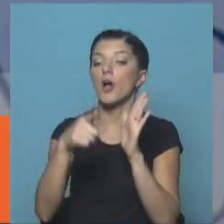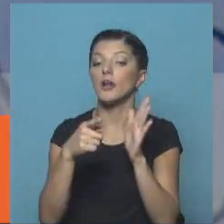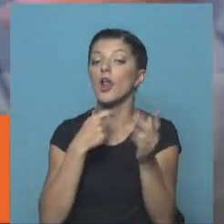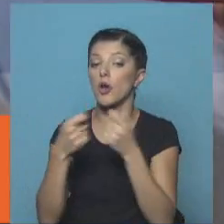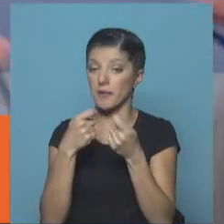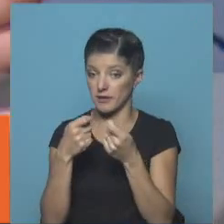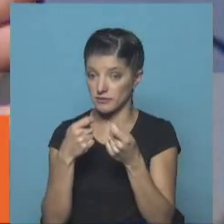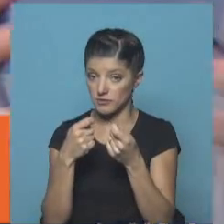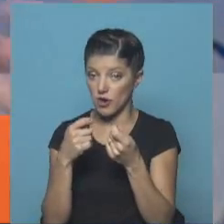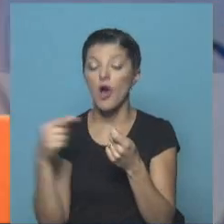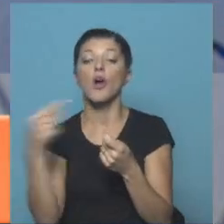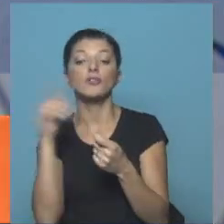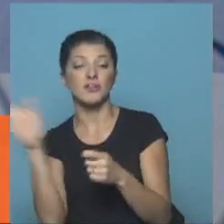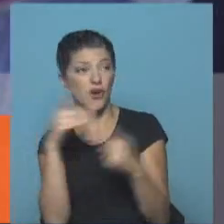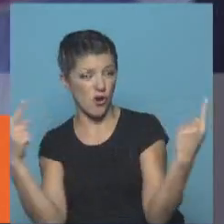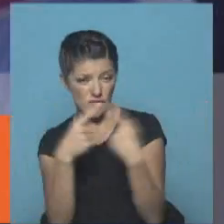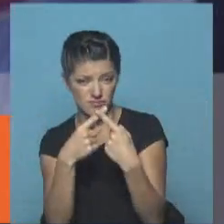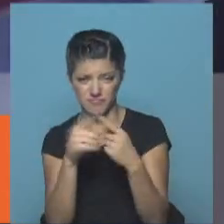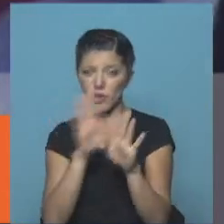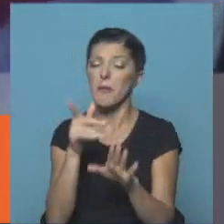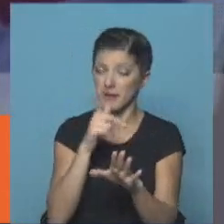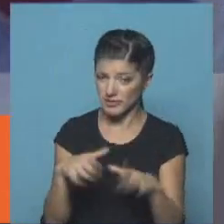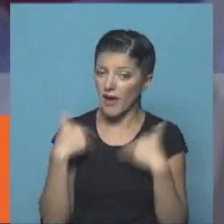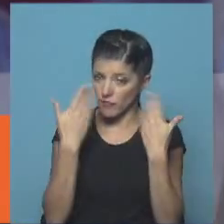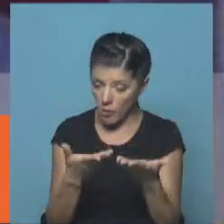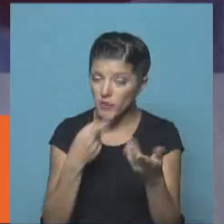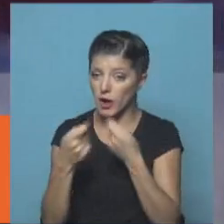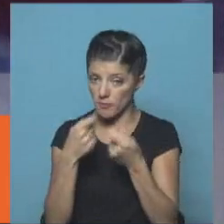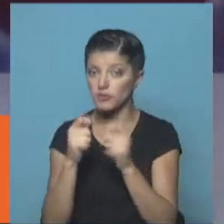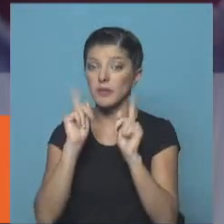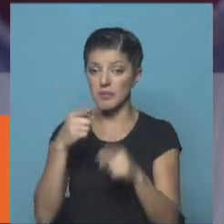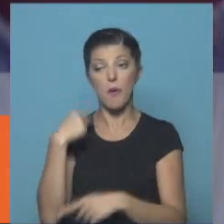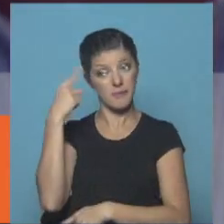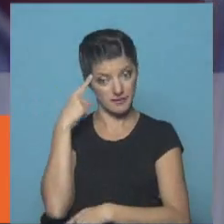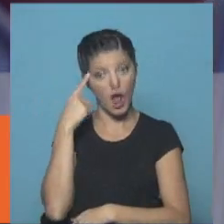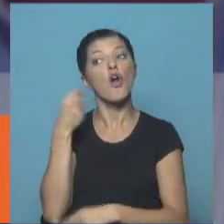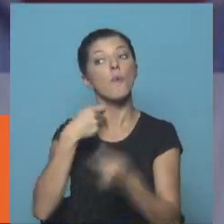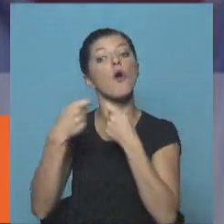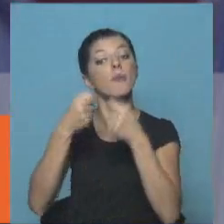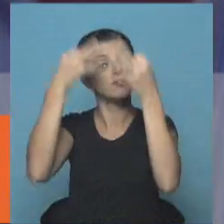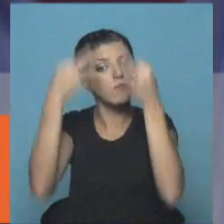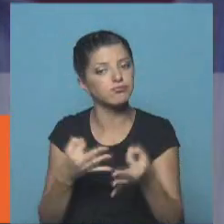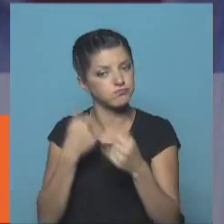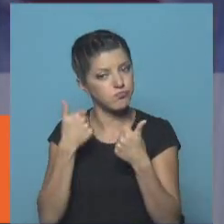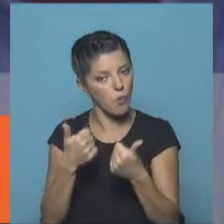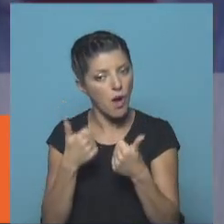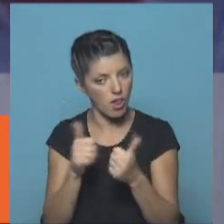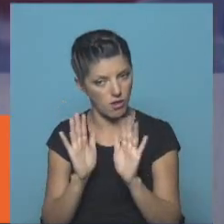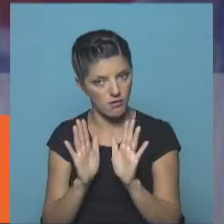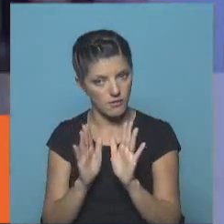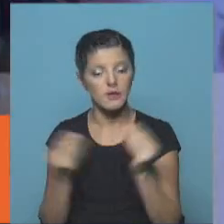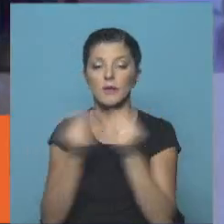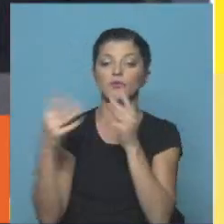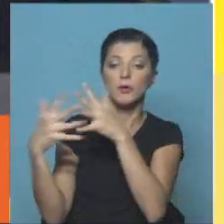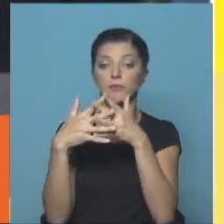de comercio contra los que estamos en contra. Creo que los que estamos a favor del comercio también tenemos que decir cómo hacemos un buen comercio. Y es mucha la complementación que tenemos con Europa. ¿Te